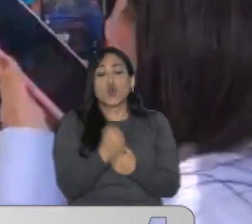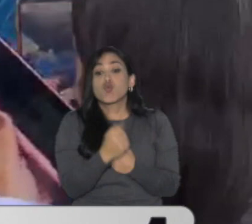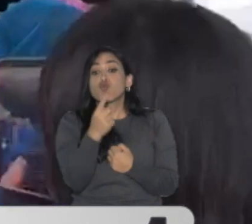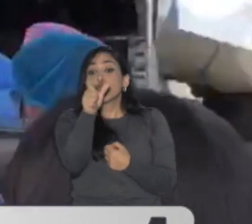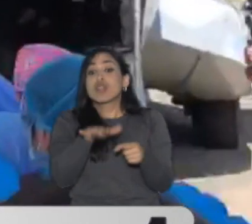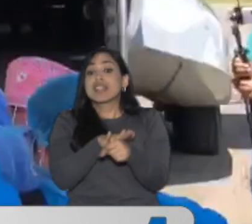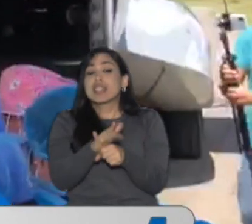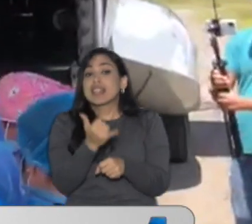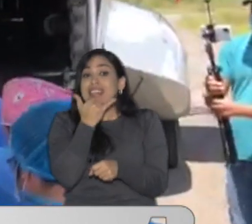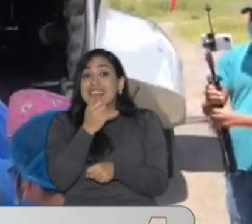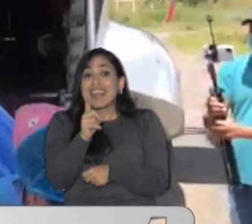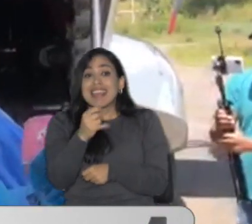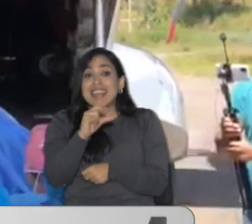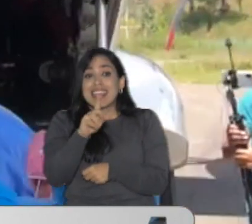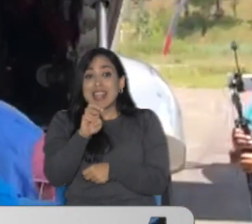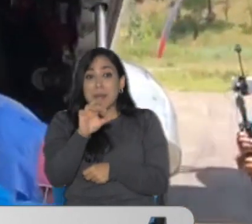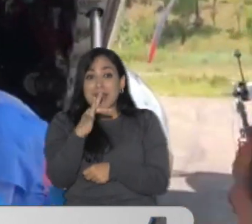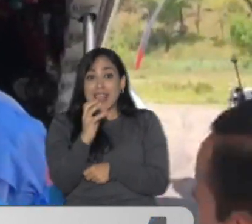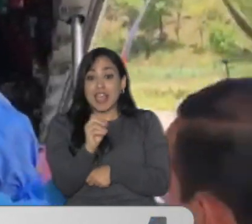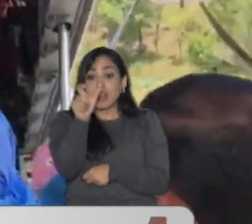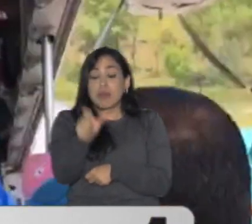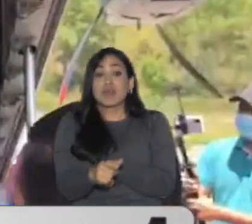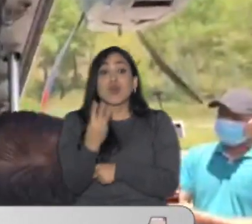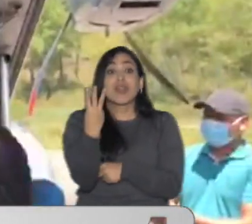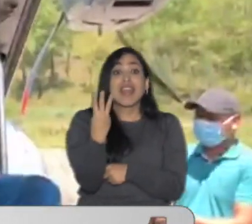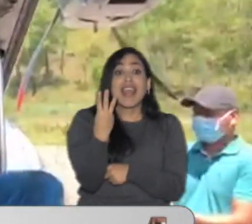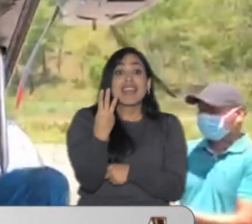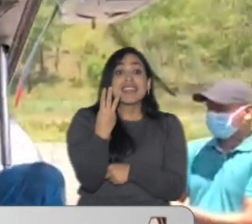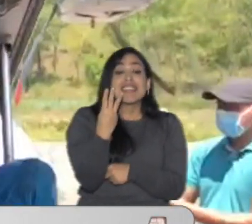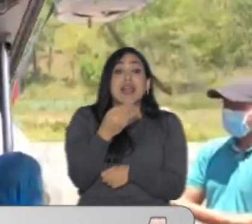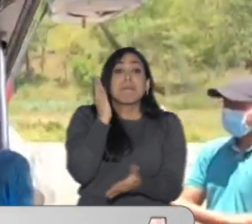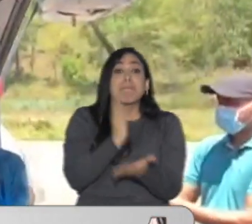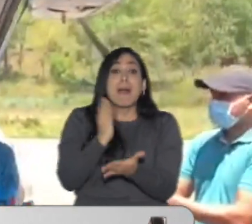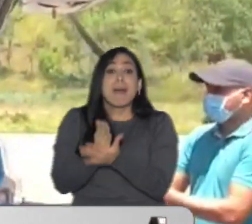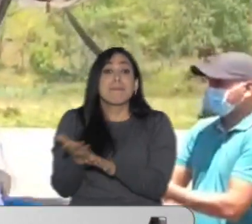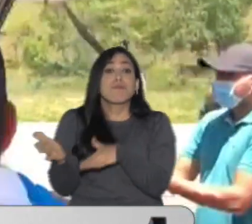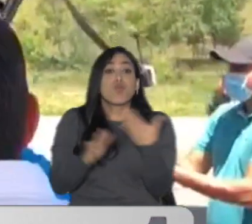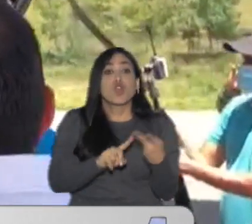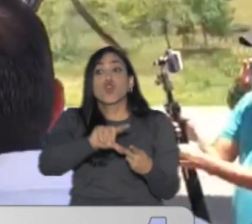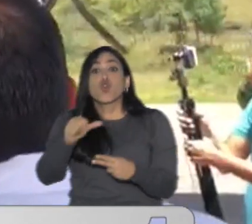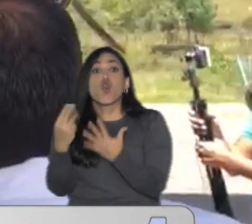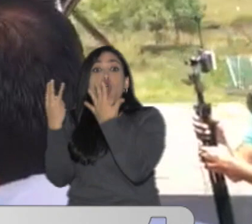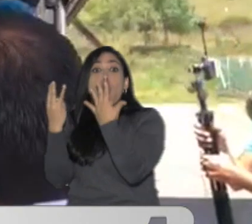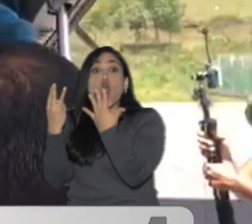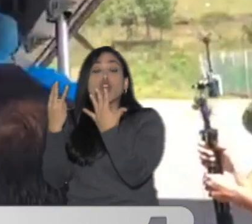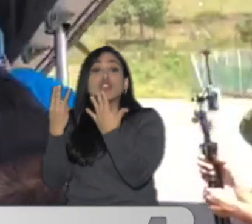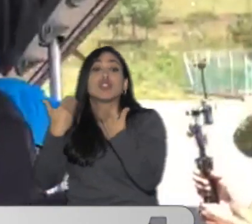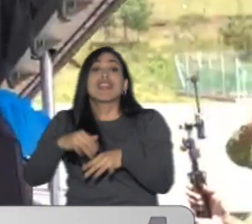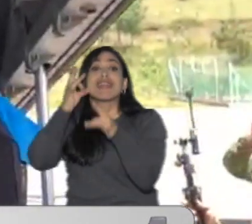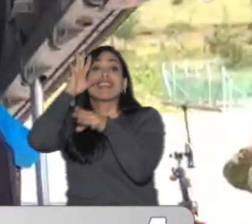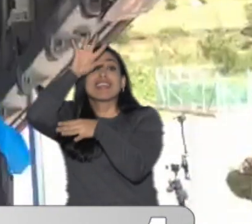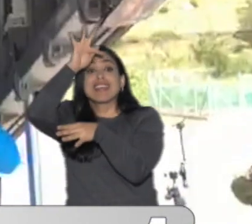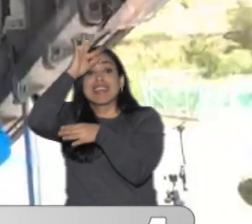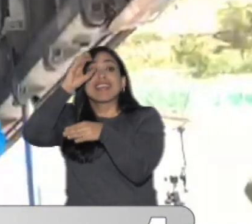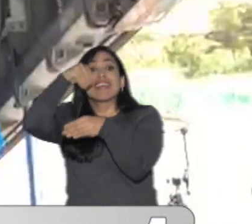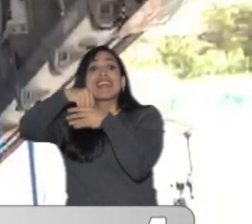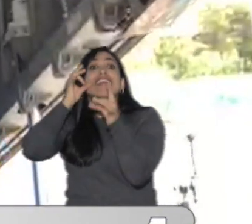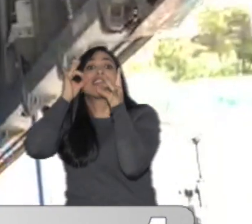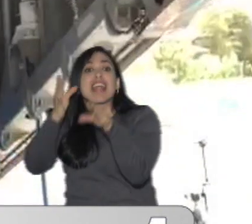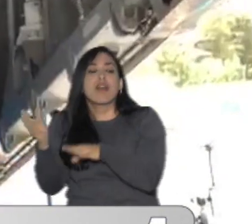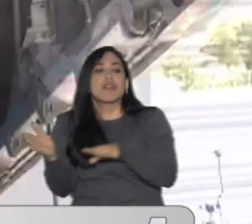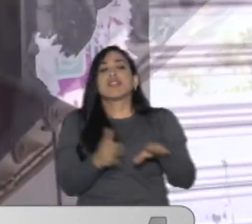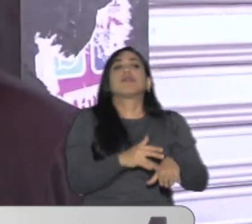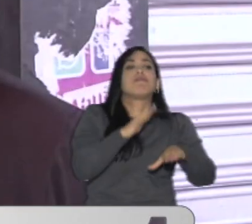de estos casos es el de Gilberto Dávila, quien perdió a 3 seres queridos y 8 más se encuentran en grave estado. Yo tengo